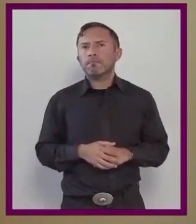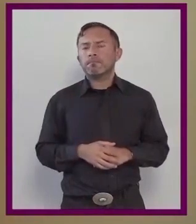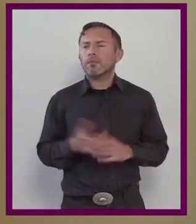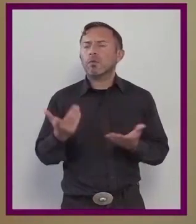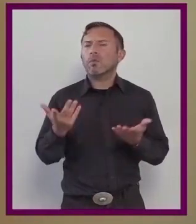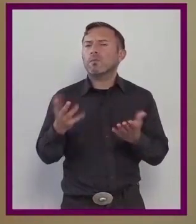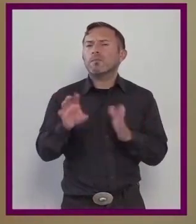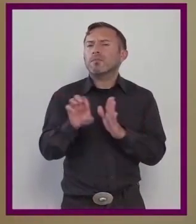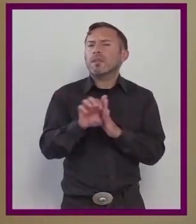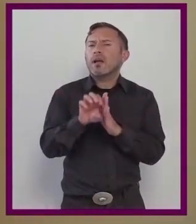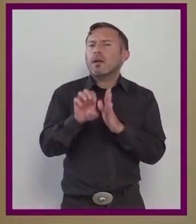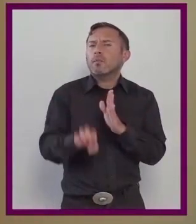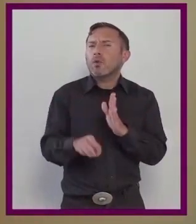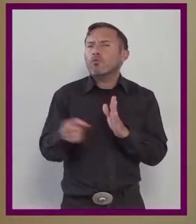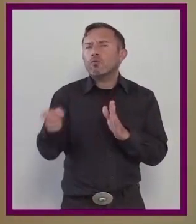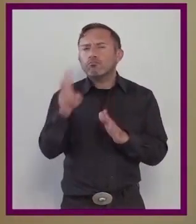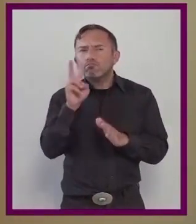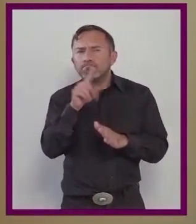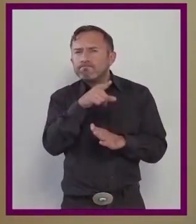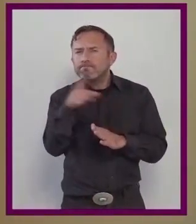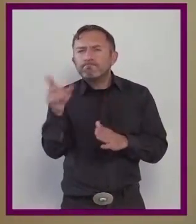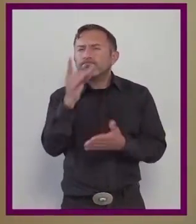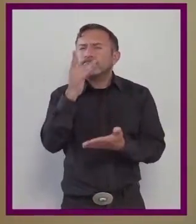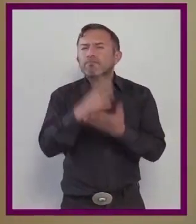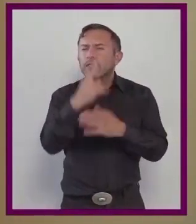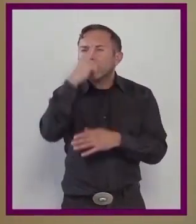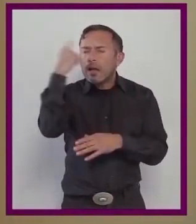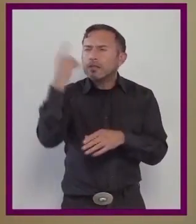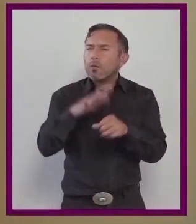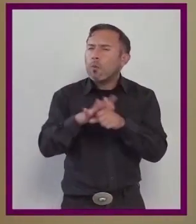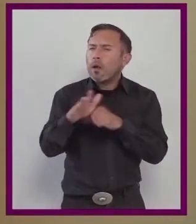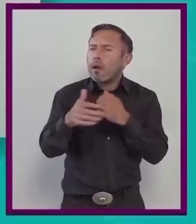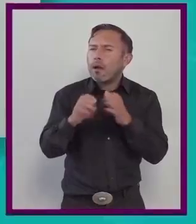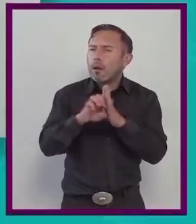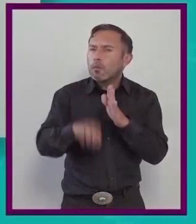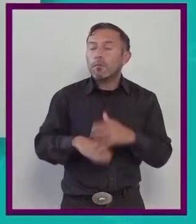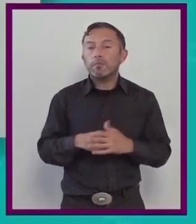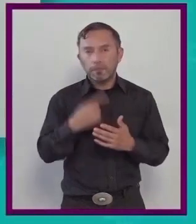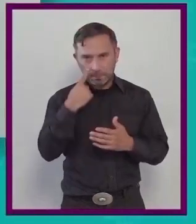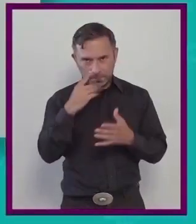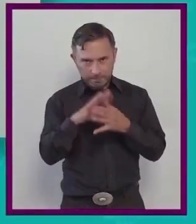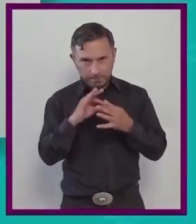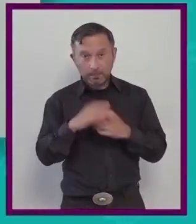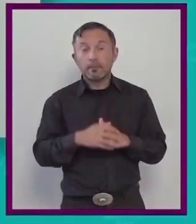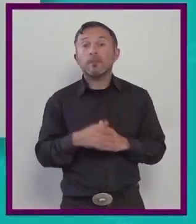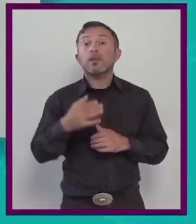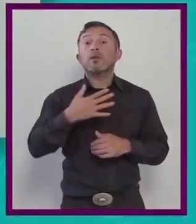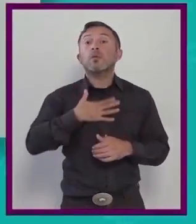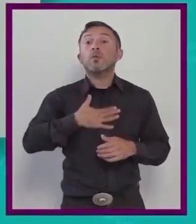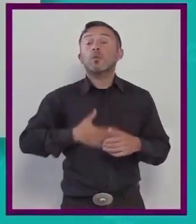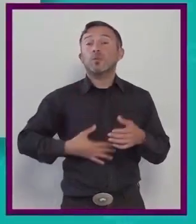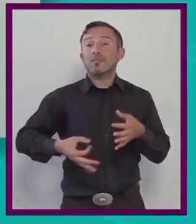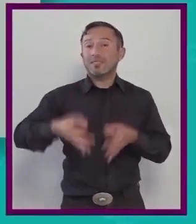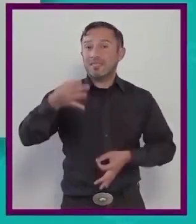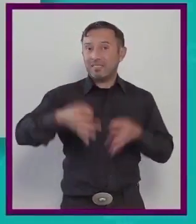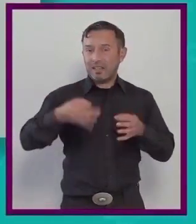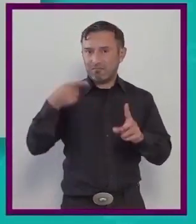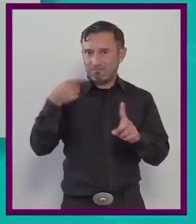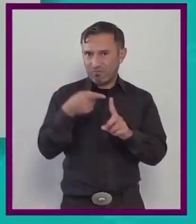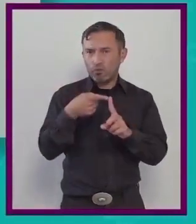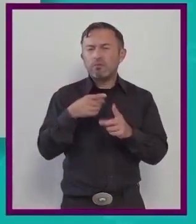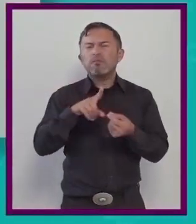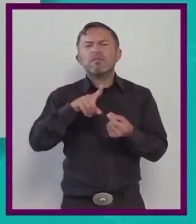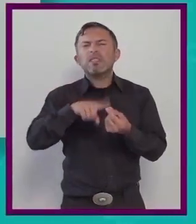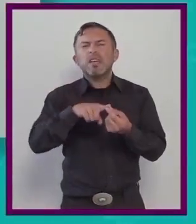algún ejemplo que tenga muy coloquial, licenciado? Para distinguir estos dos conceptos es que la Procuración de Justicia,